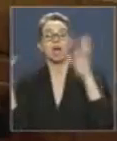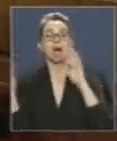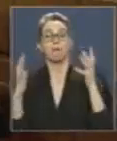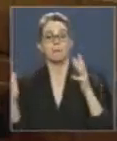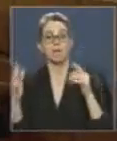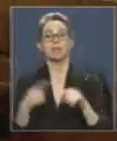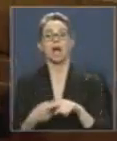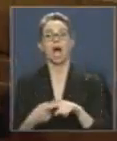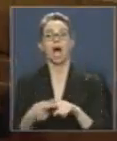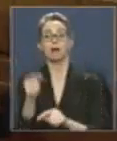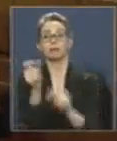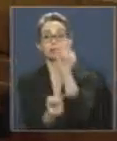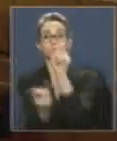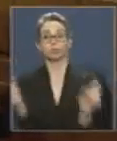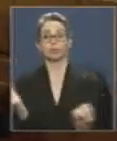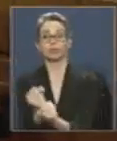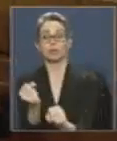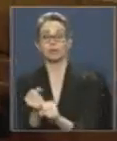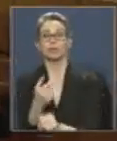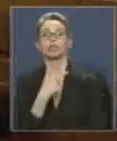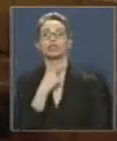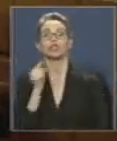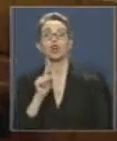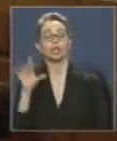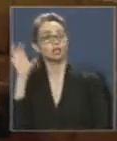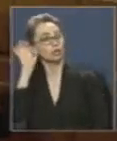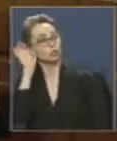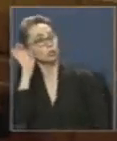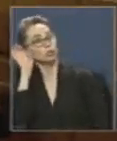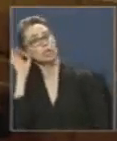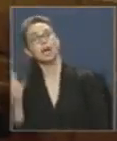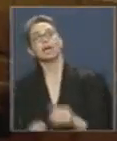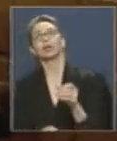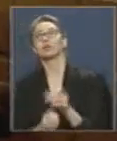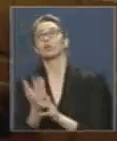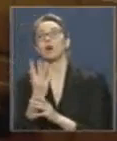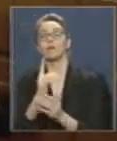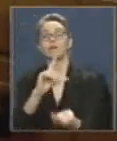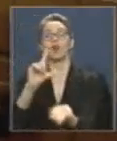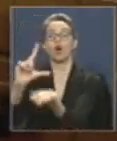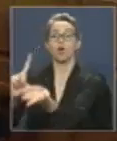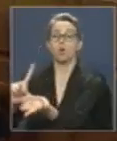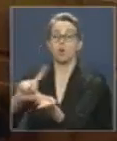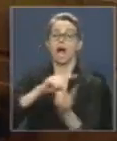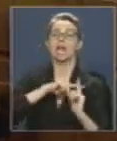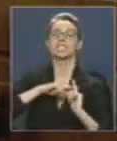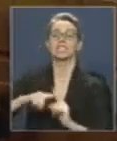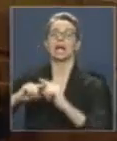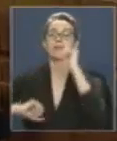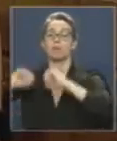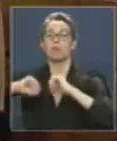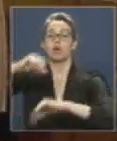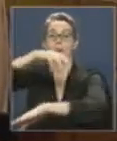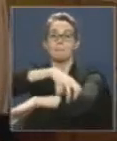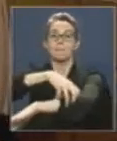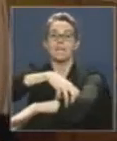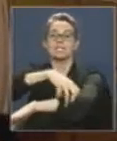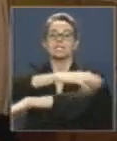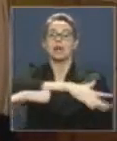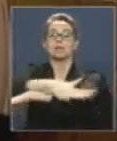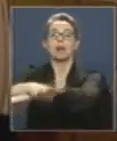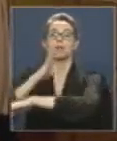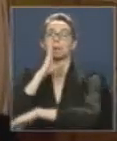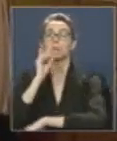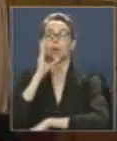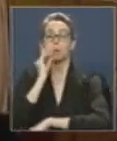que abusan de los trabajadores, y porque no quiero escuchar ahora que hay una nueva zona de sacrificio en el borde costero de la región del Biobío. Es